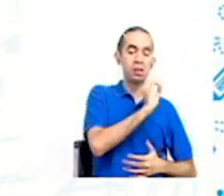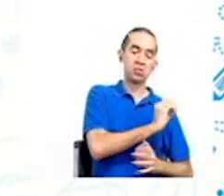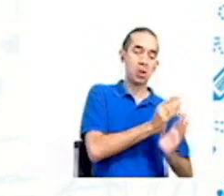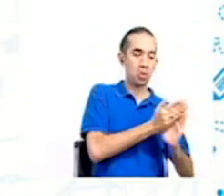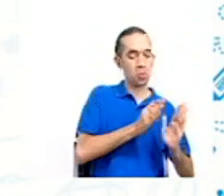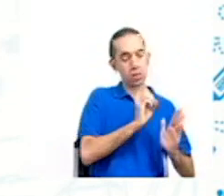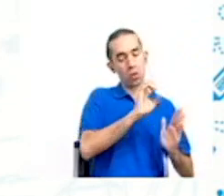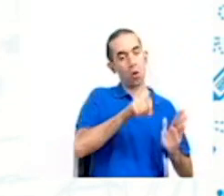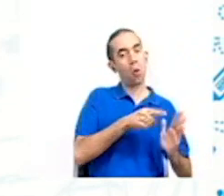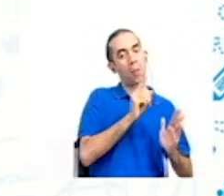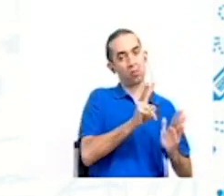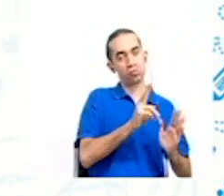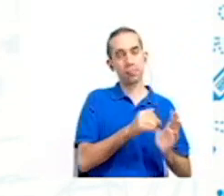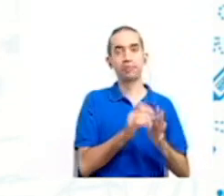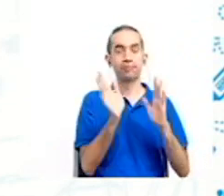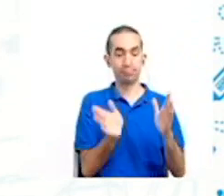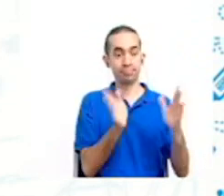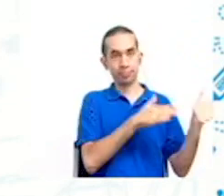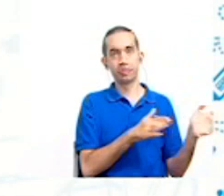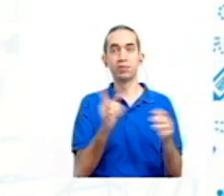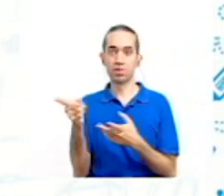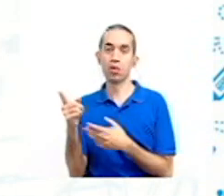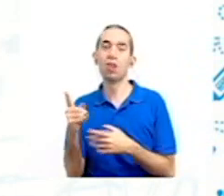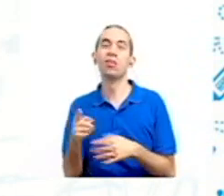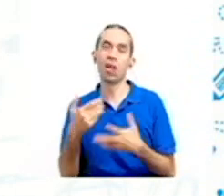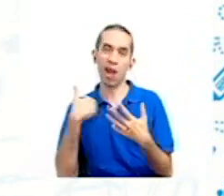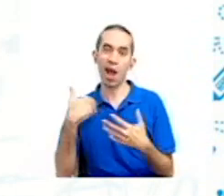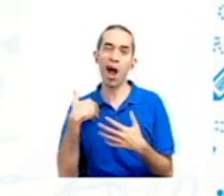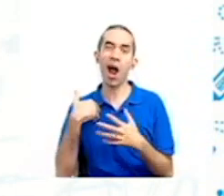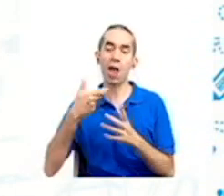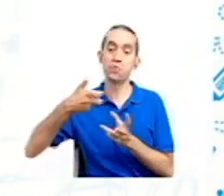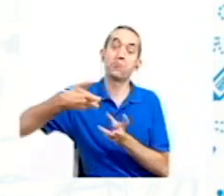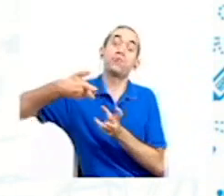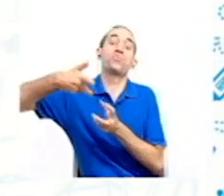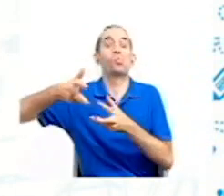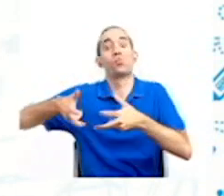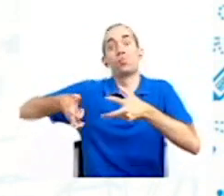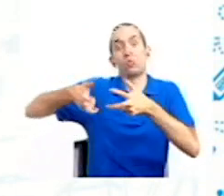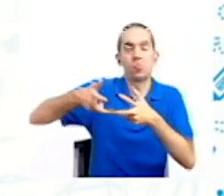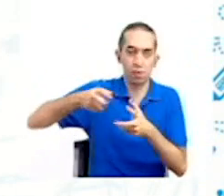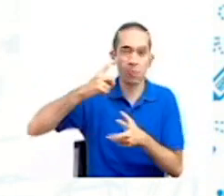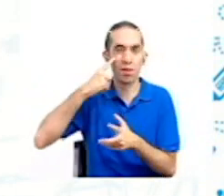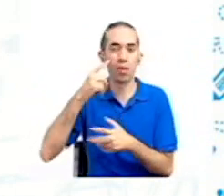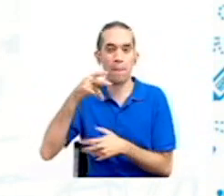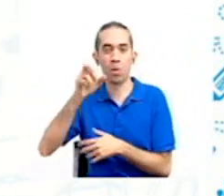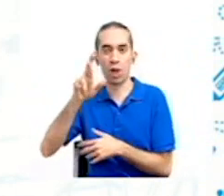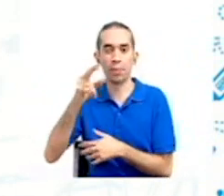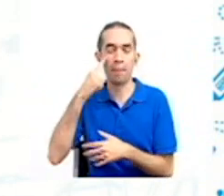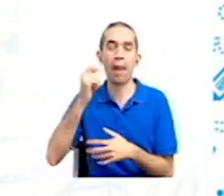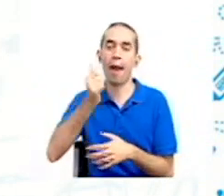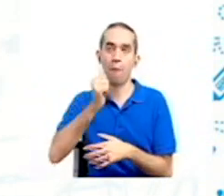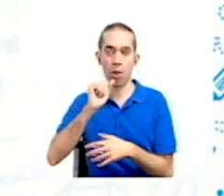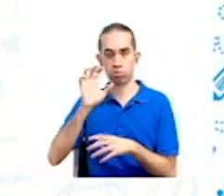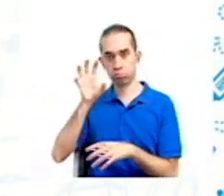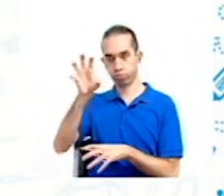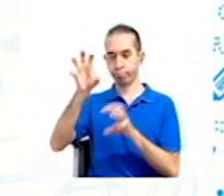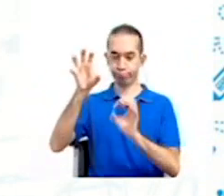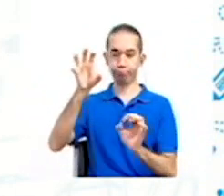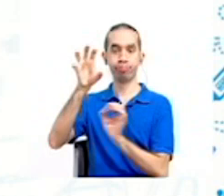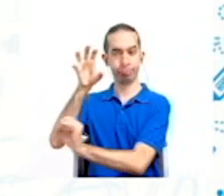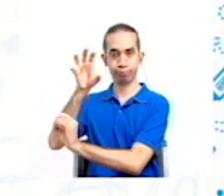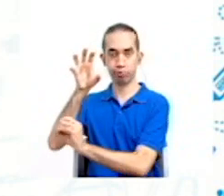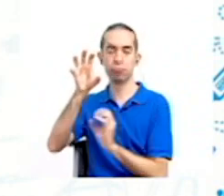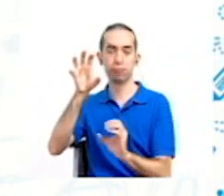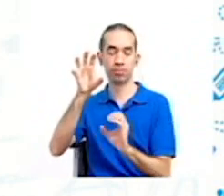0,2. El otro tipo son los covalentes polares, y vean la molécula que nos encontramos ahí, es el agua. Si nosotros